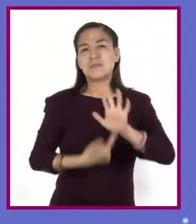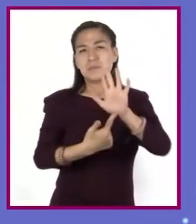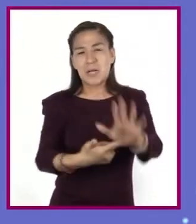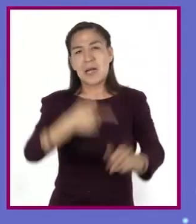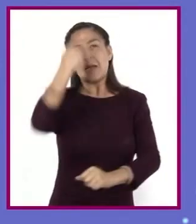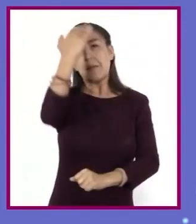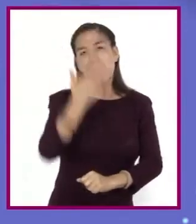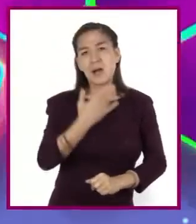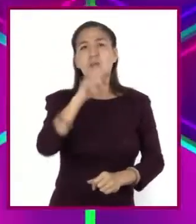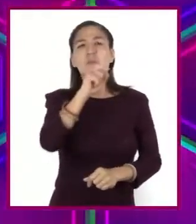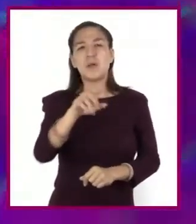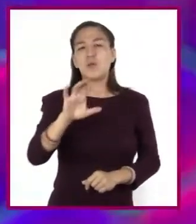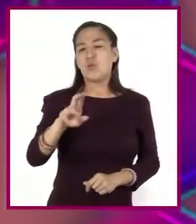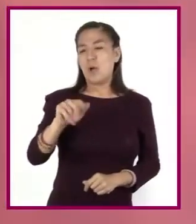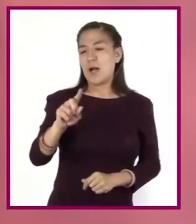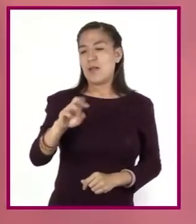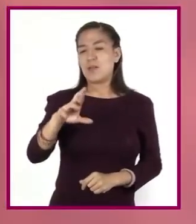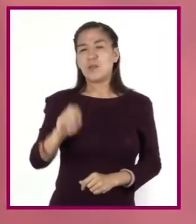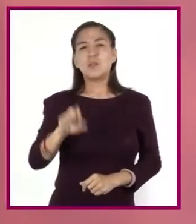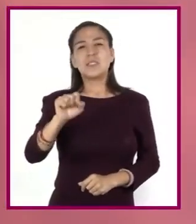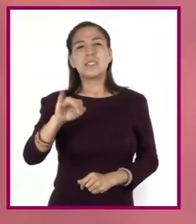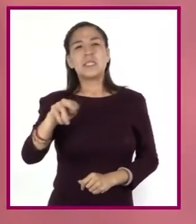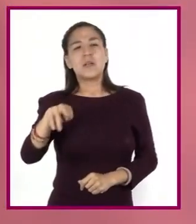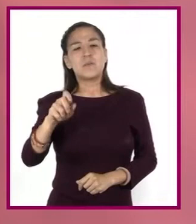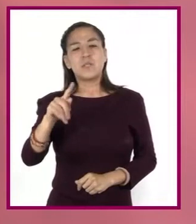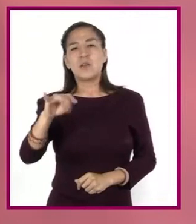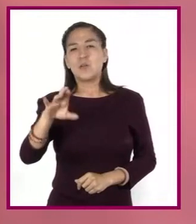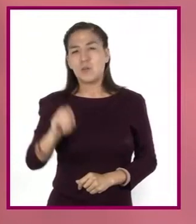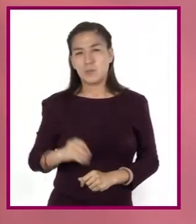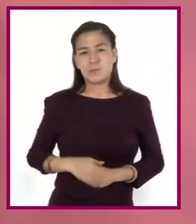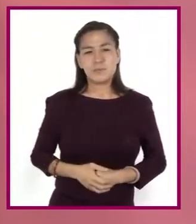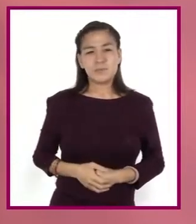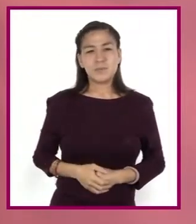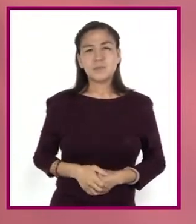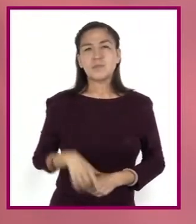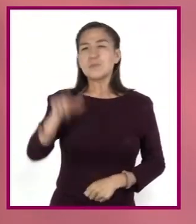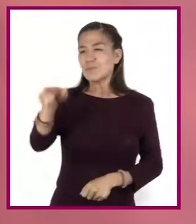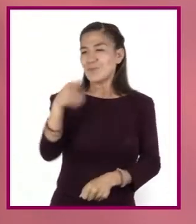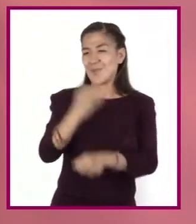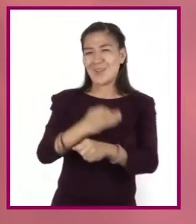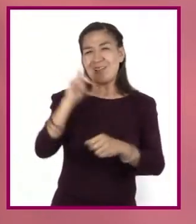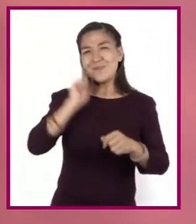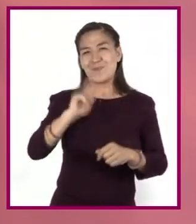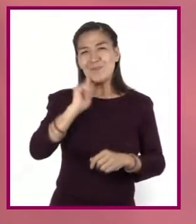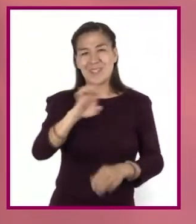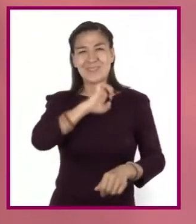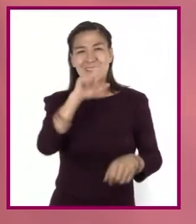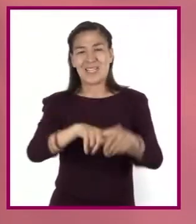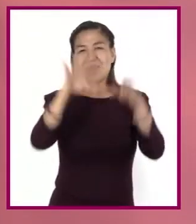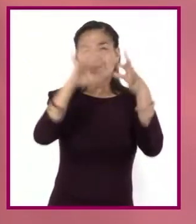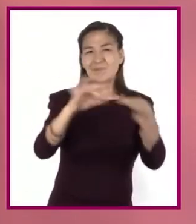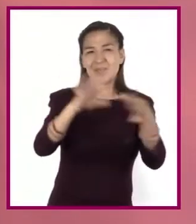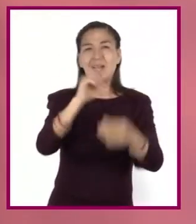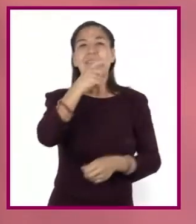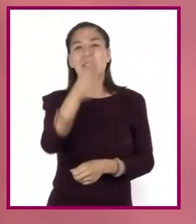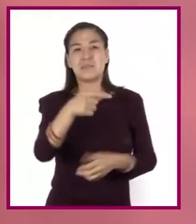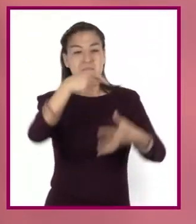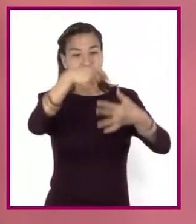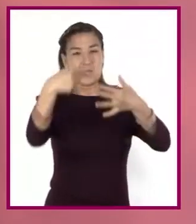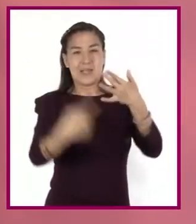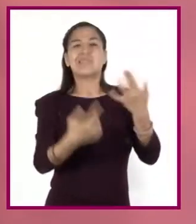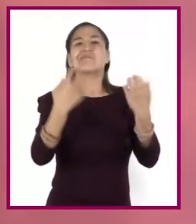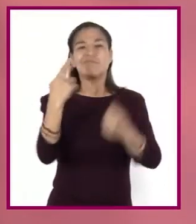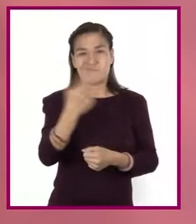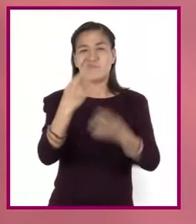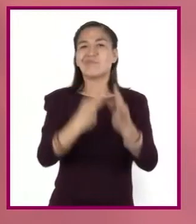en un cuadro sinóptico. Me ha parecido que lo que nos indica la especialista son puntos que no debemos perder de vista al momento de